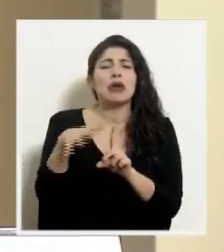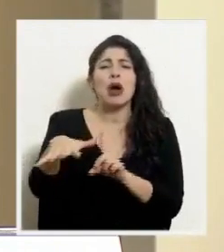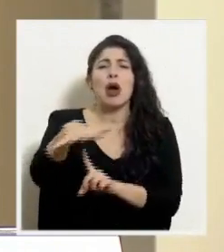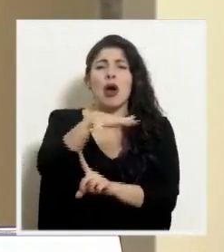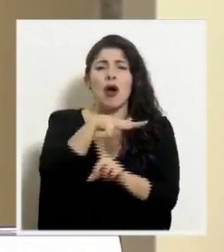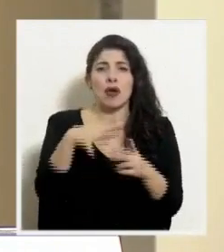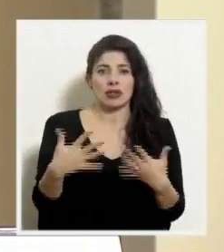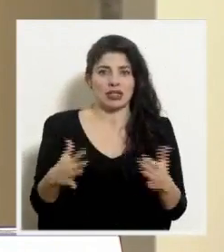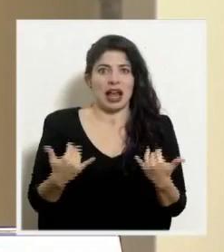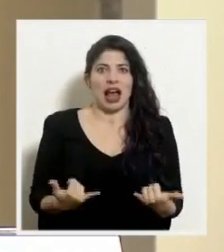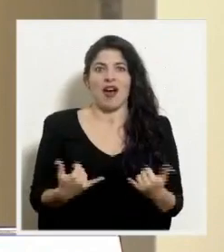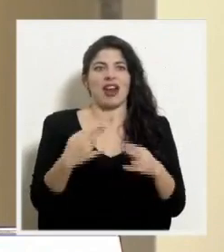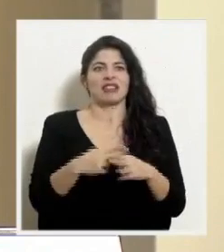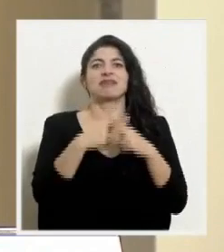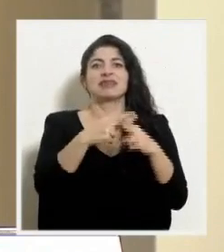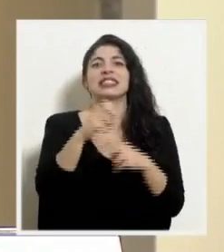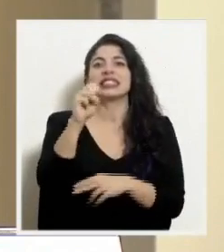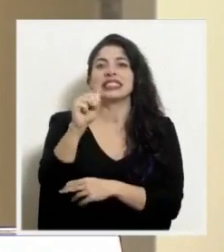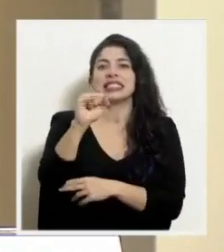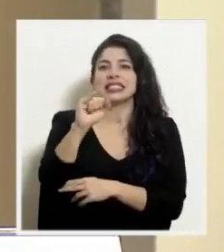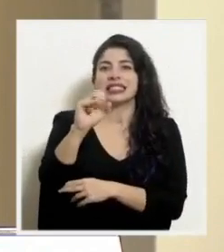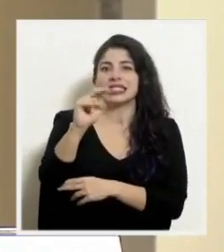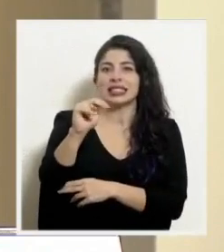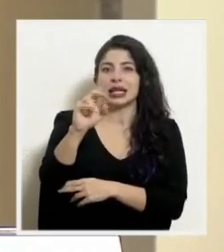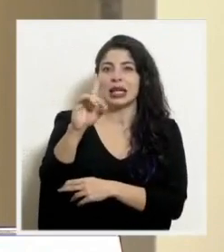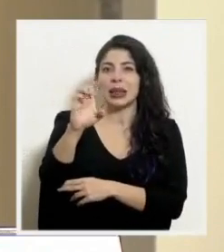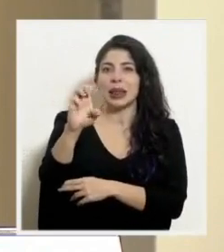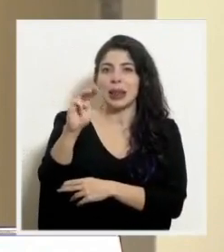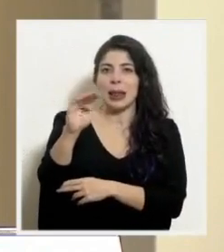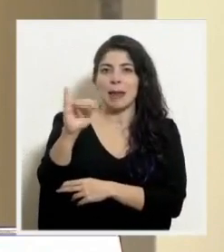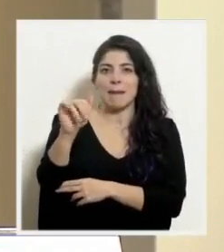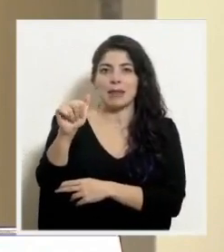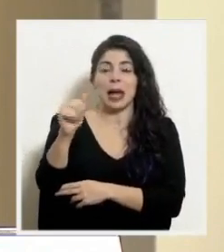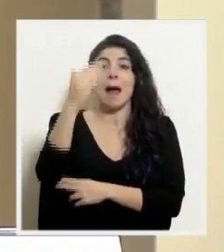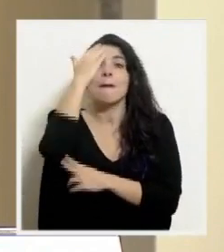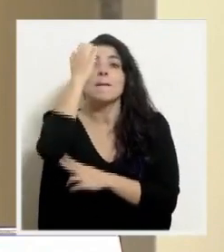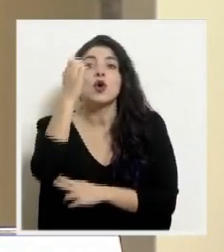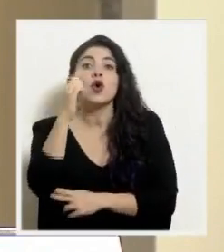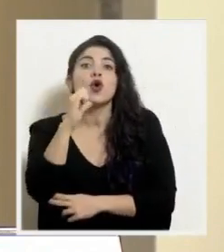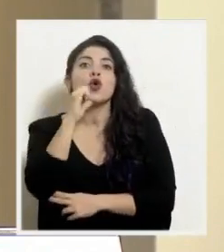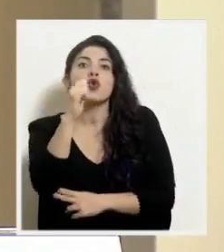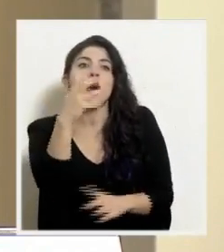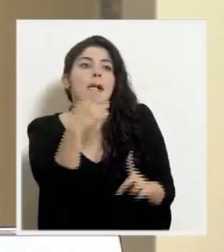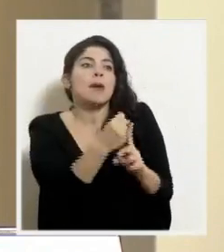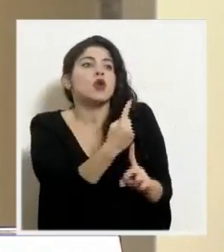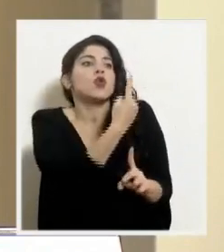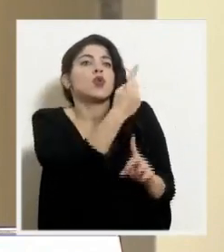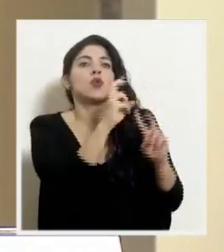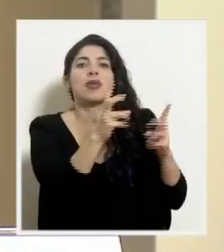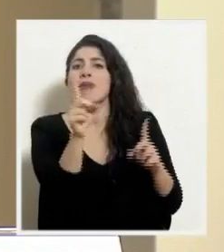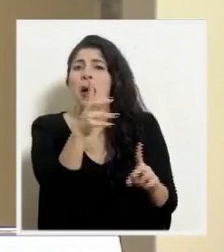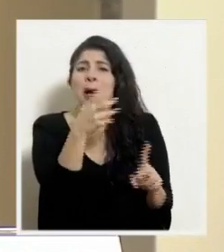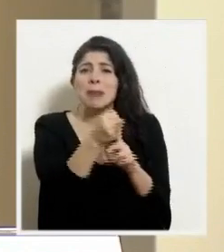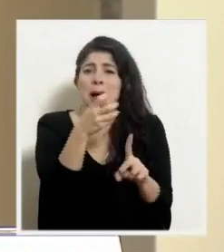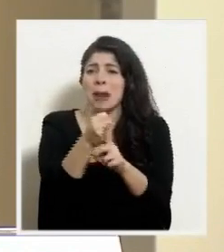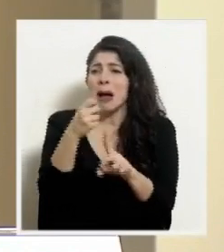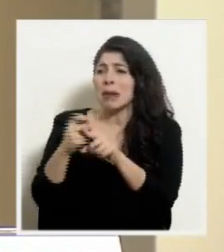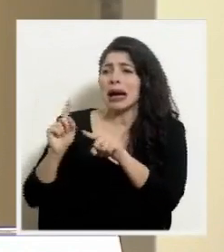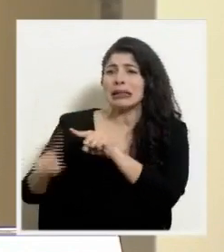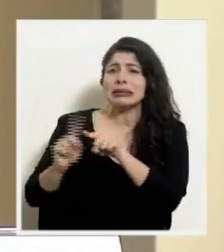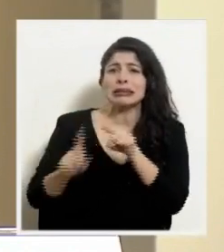ya hoy día se le está llamando sindemia a esto, porque afecta absolutamente todo. Tenemos que entender que aquí no